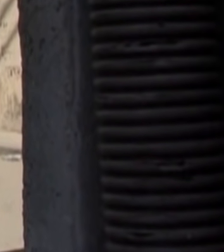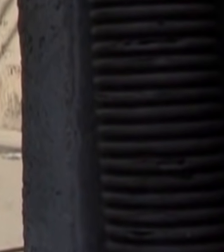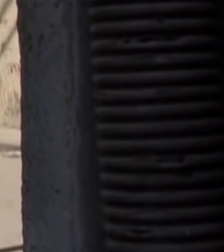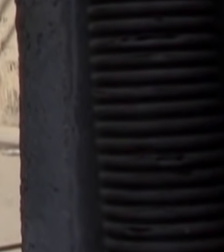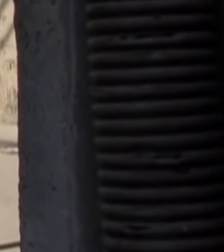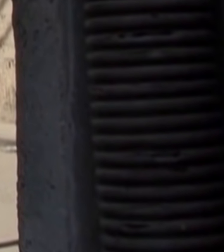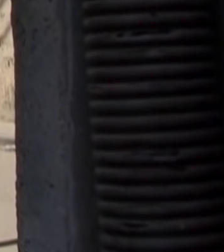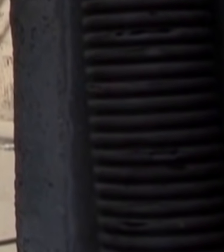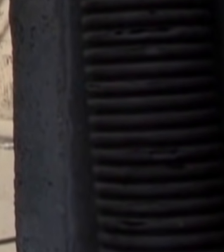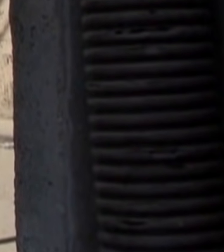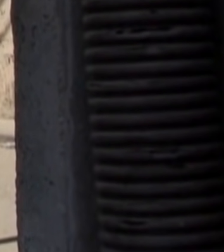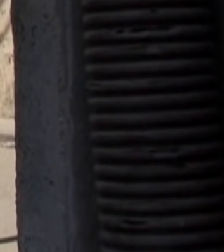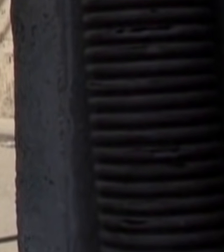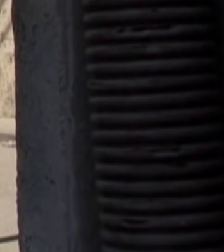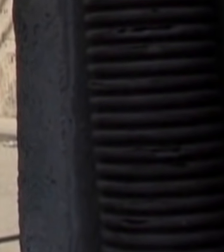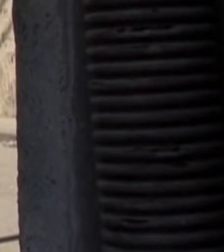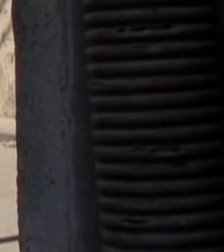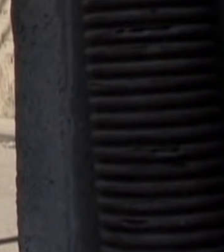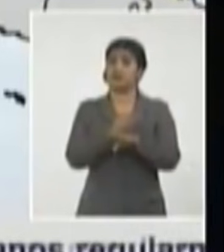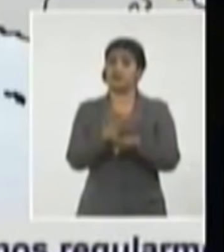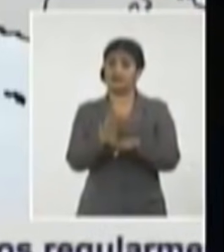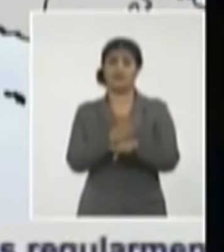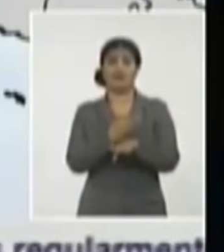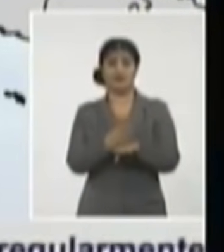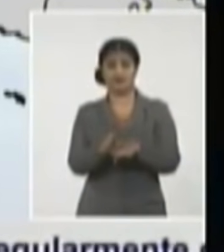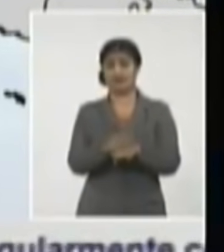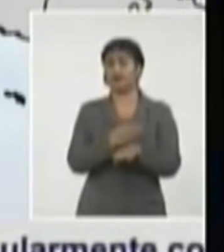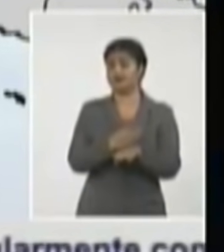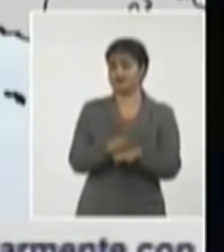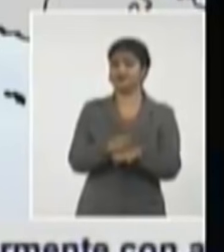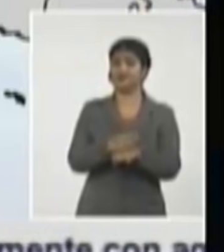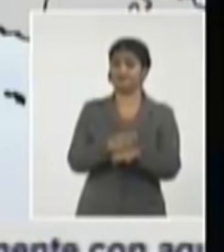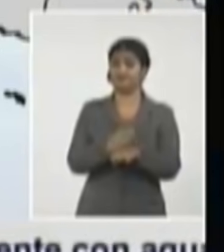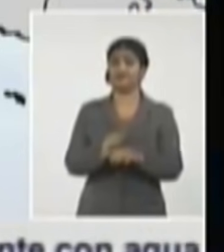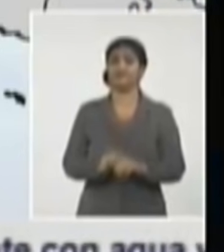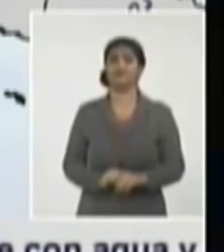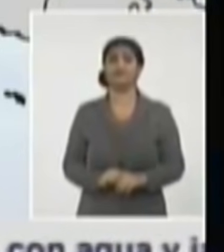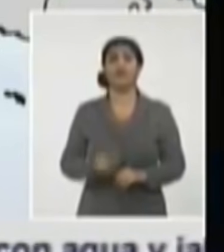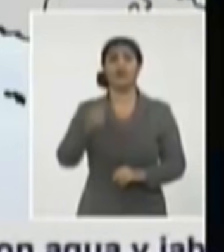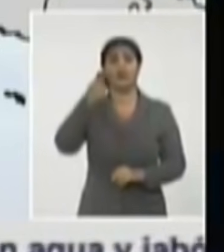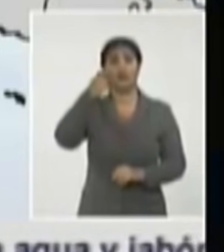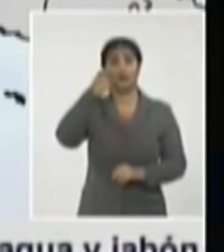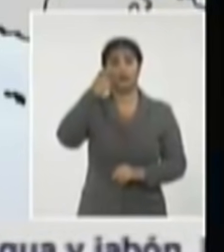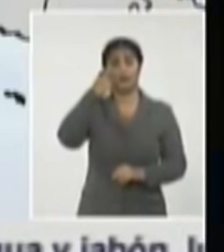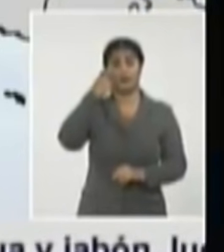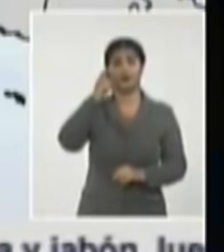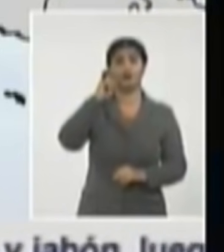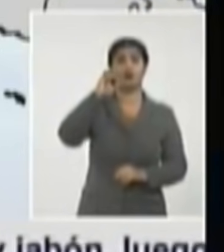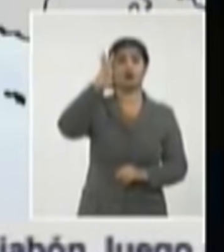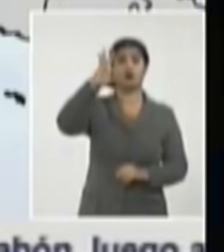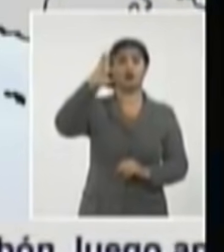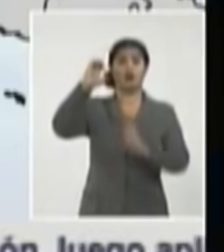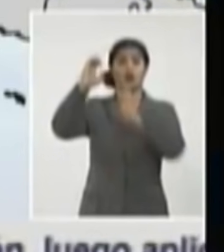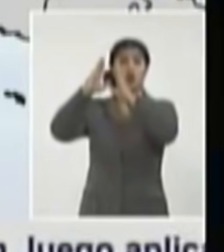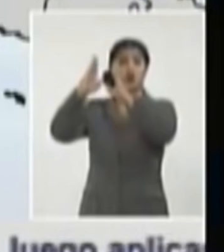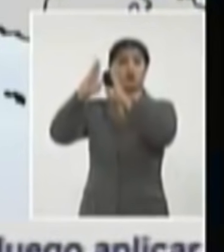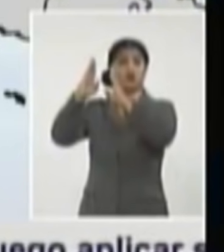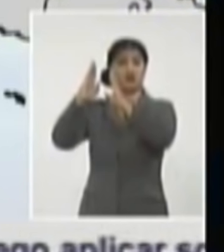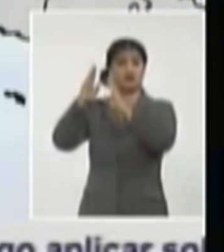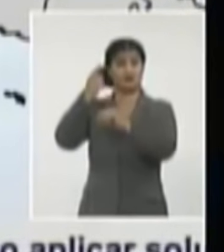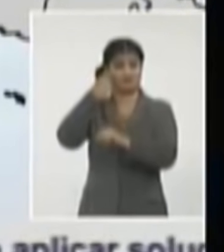considera incontrolable su proliferación. Ahí tienen ustedes la alarmante cifra de casos